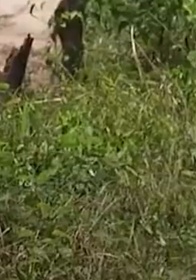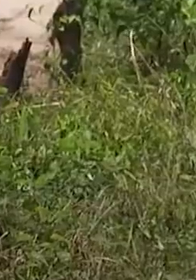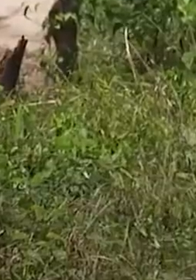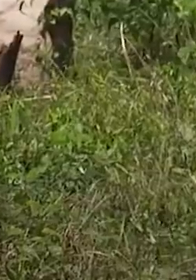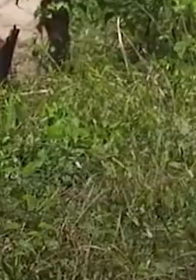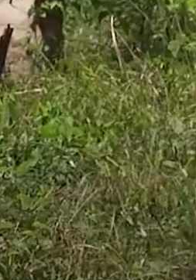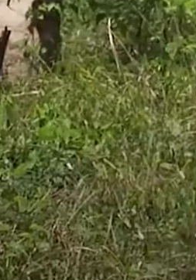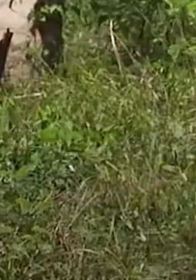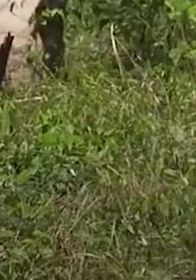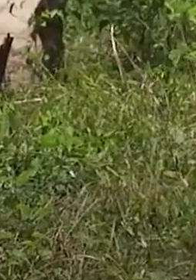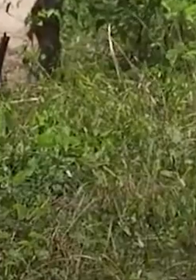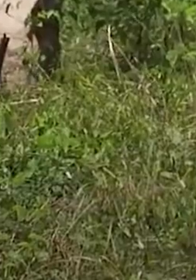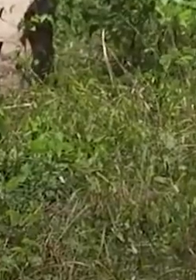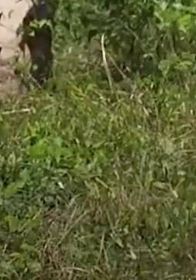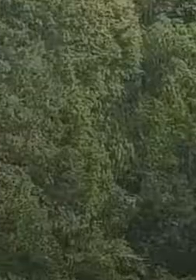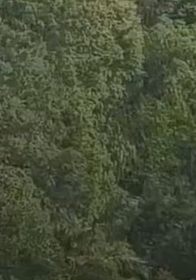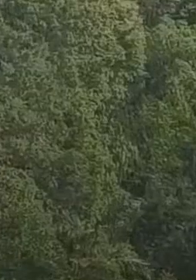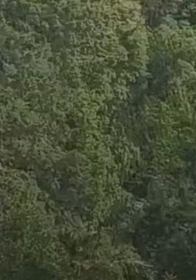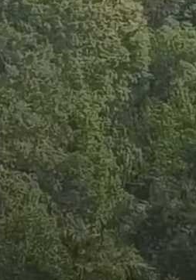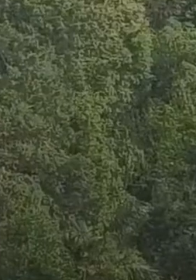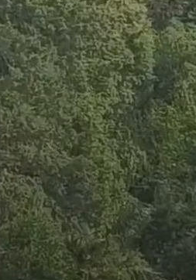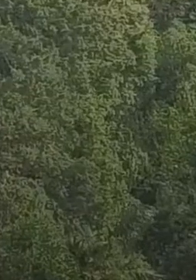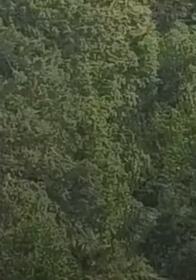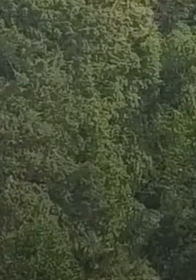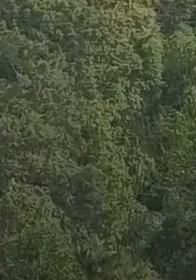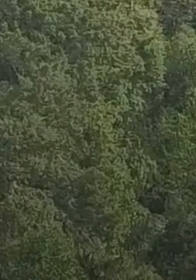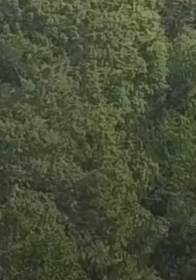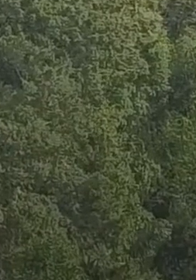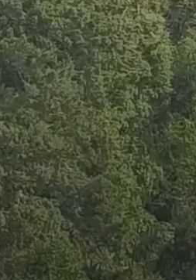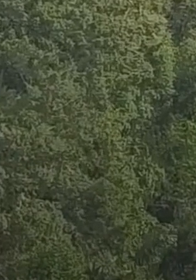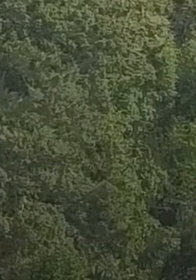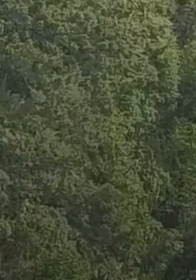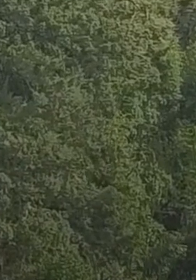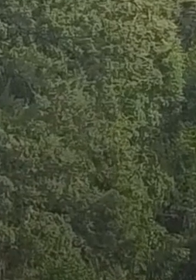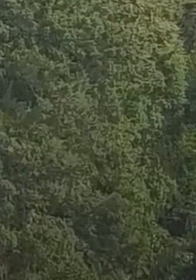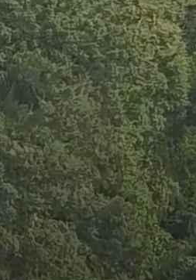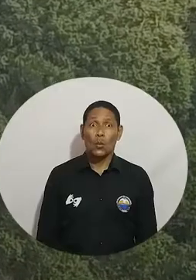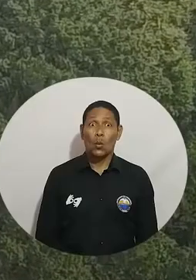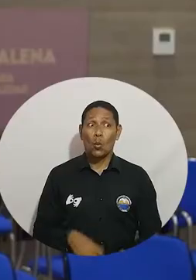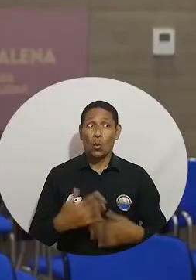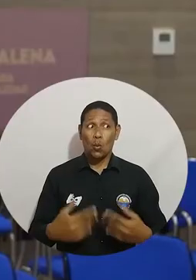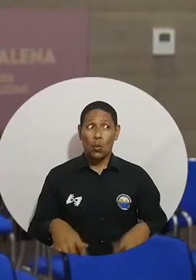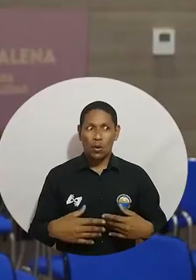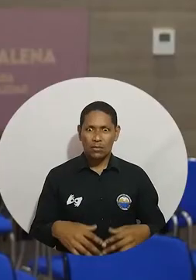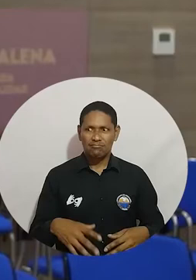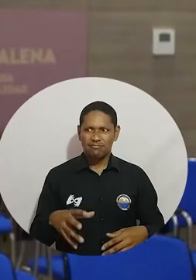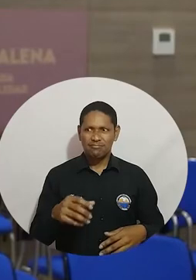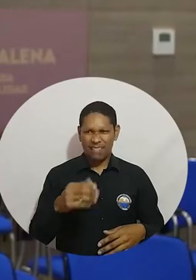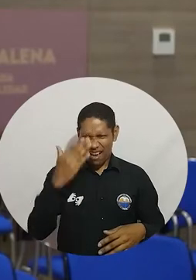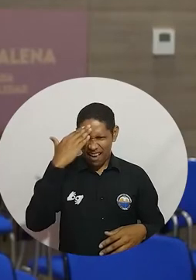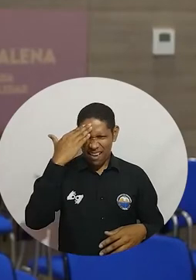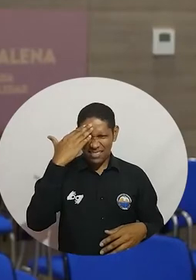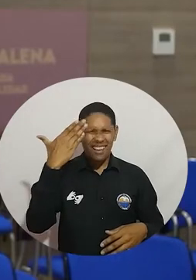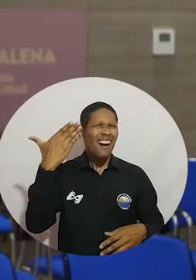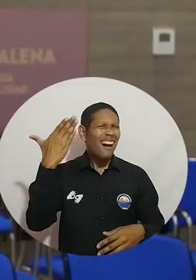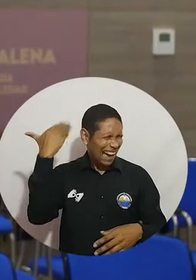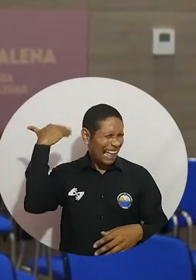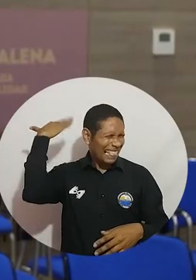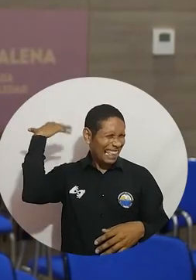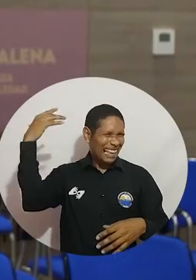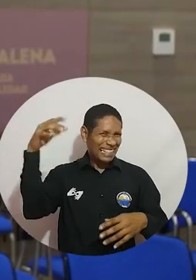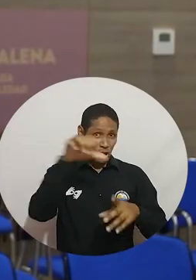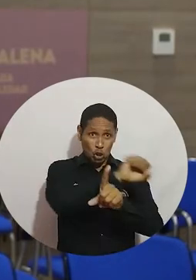Se decir, las sociedades que sufrieron el